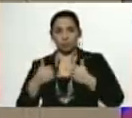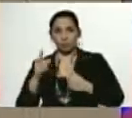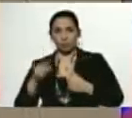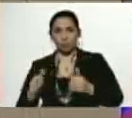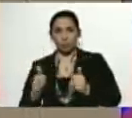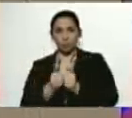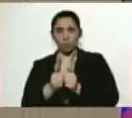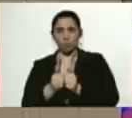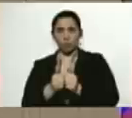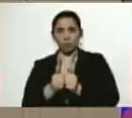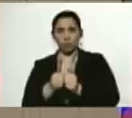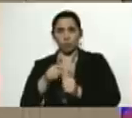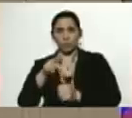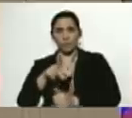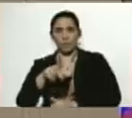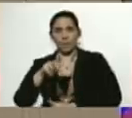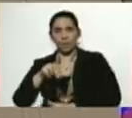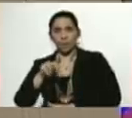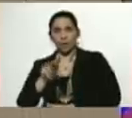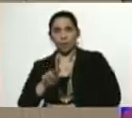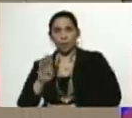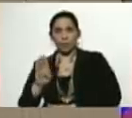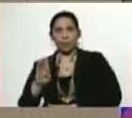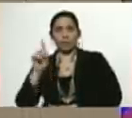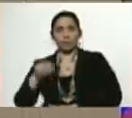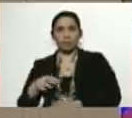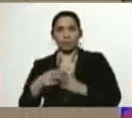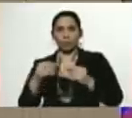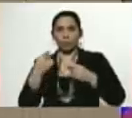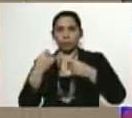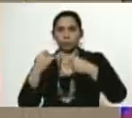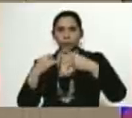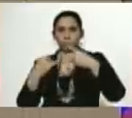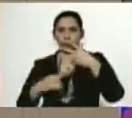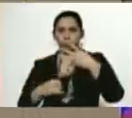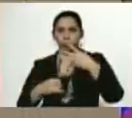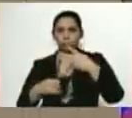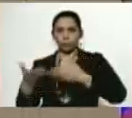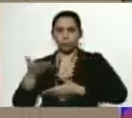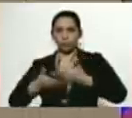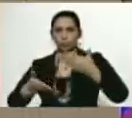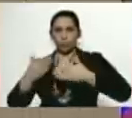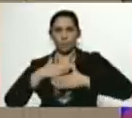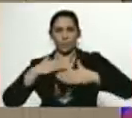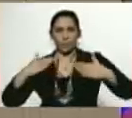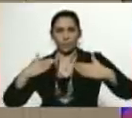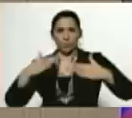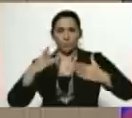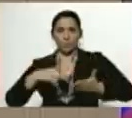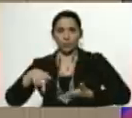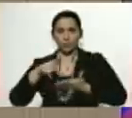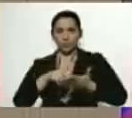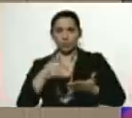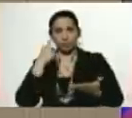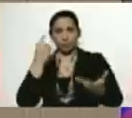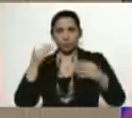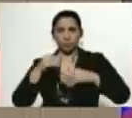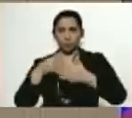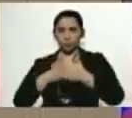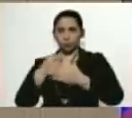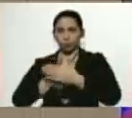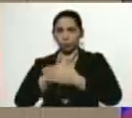el PNUD y con todas las instancias del multilateralismo que estén dispuestas a colaborar en la lucha contra